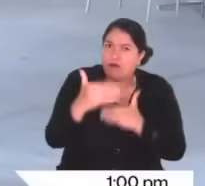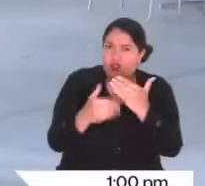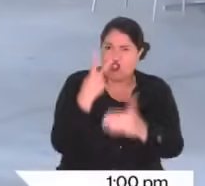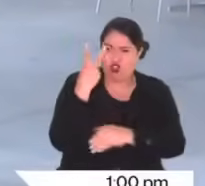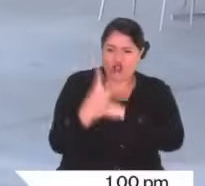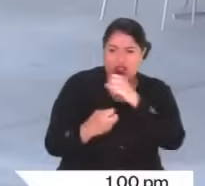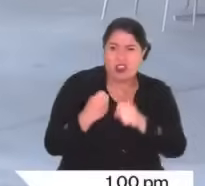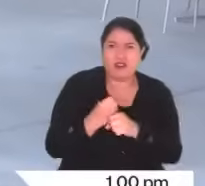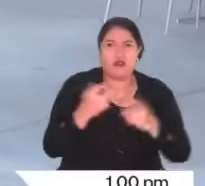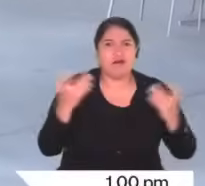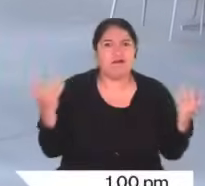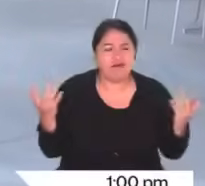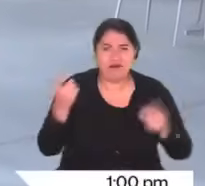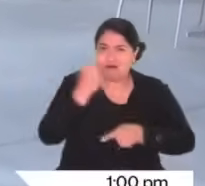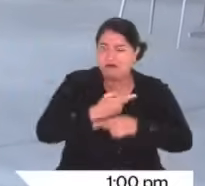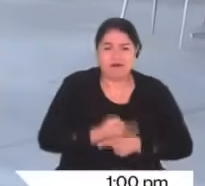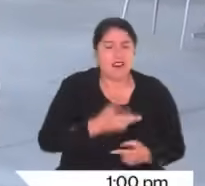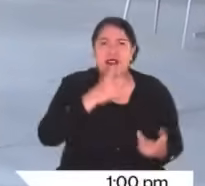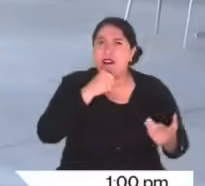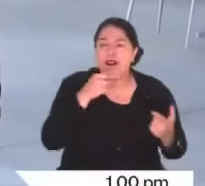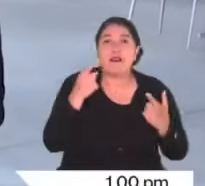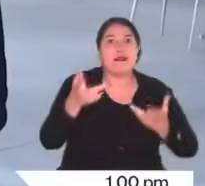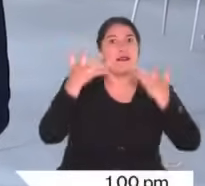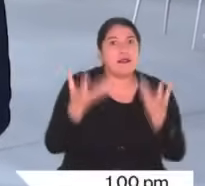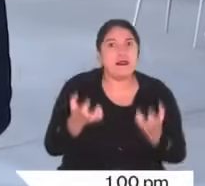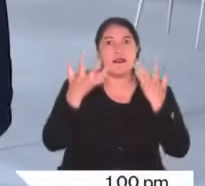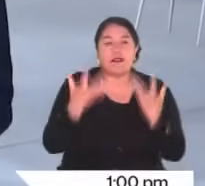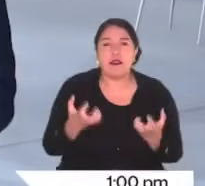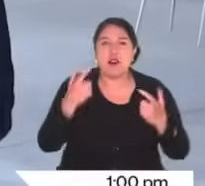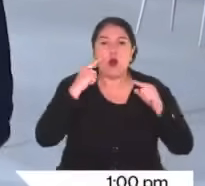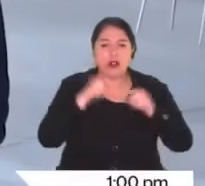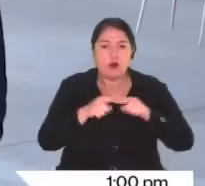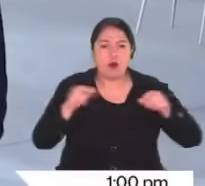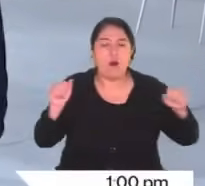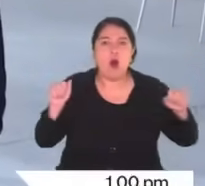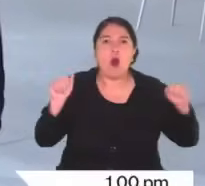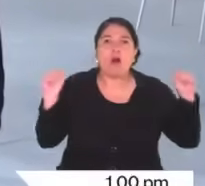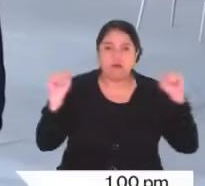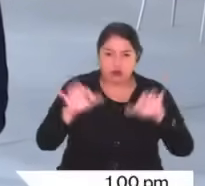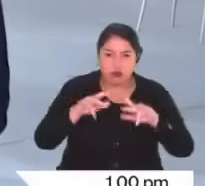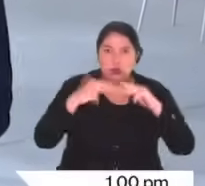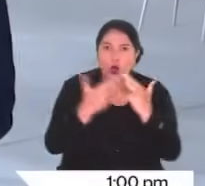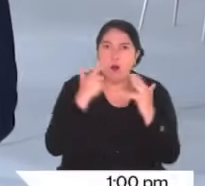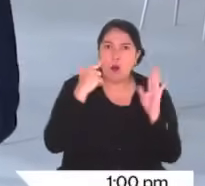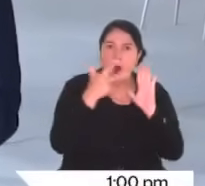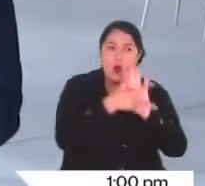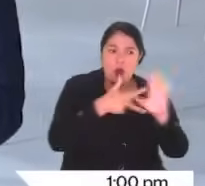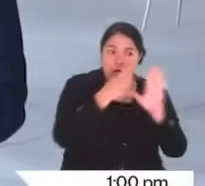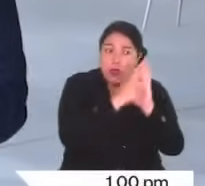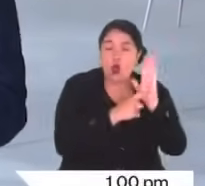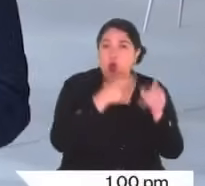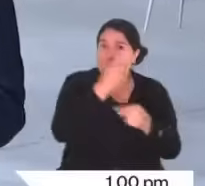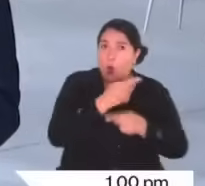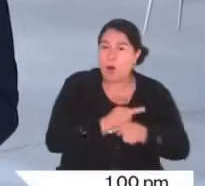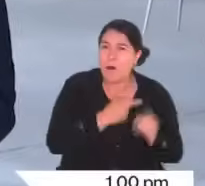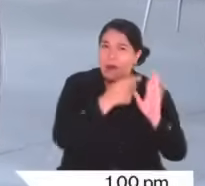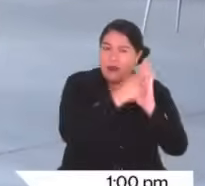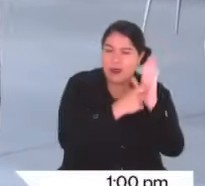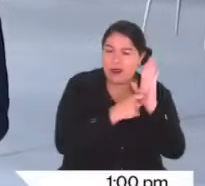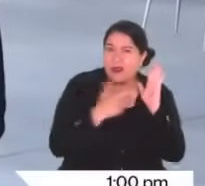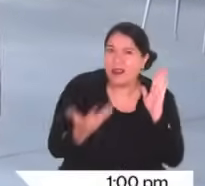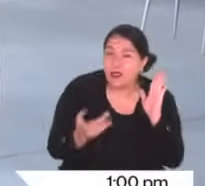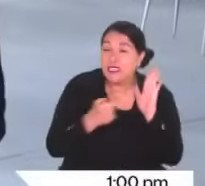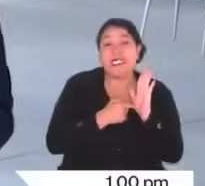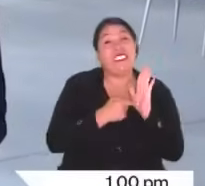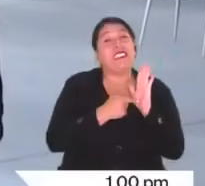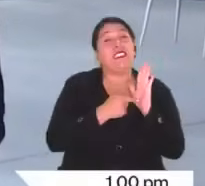años y vemos también el deseo de llevar una asamblea Constituyente sin cumplir Ninguno de los procedimientos constitucionales Entonces esta